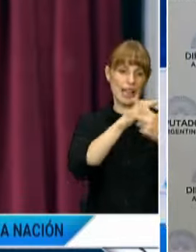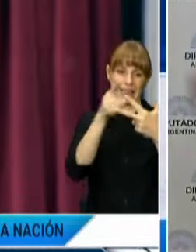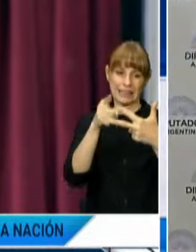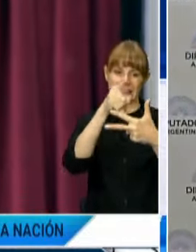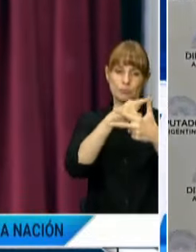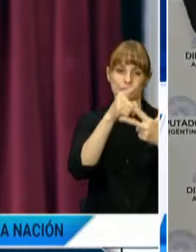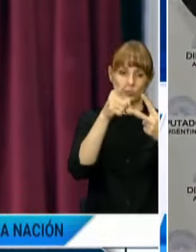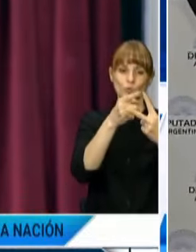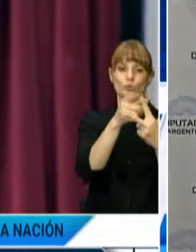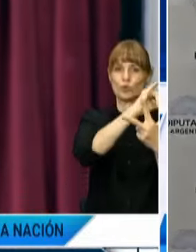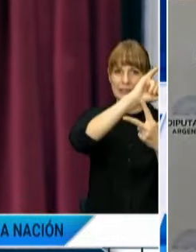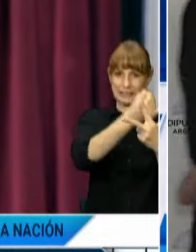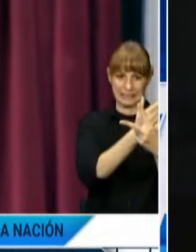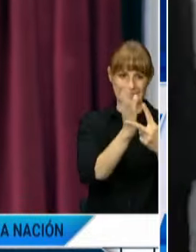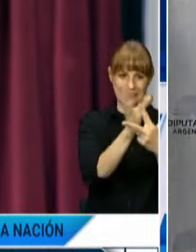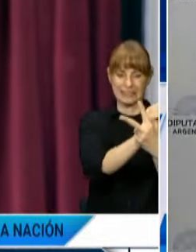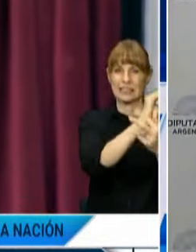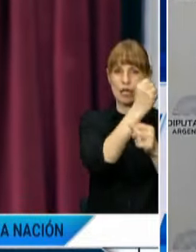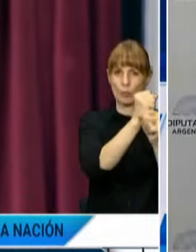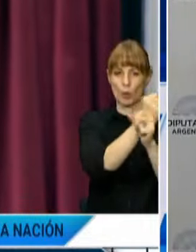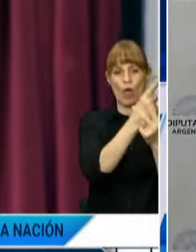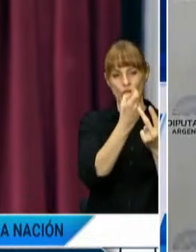clara la postura del diputado Ritondo.